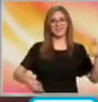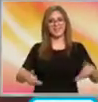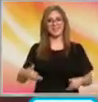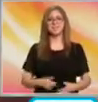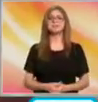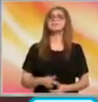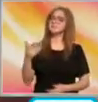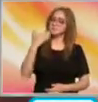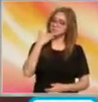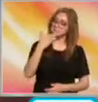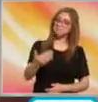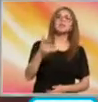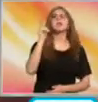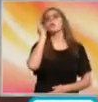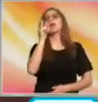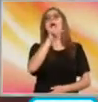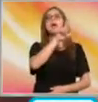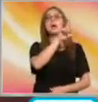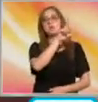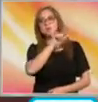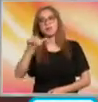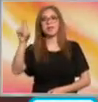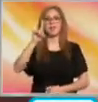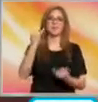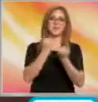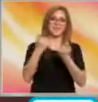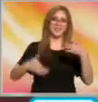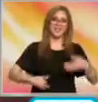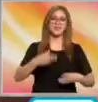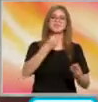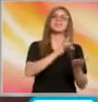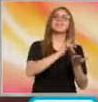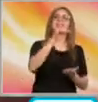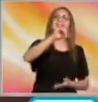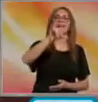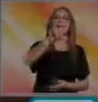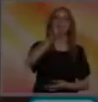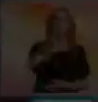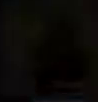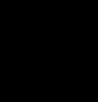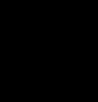Jaime. todos los días. Así es. Muchas Claro, gracias. muchas gracias, Jaime. Que estés muy bien. Gracias a ustedes. Buen fin de semana.